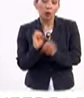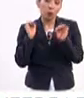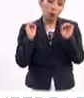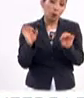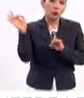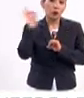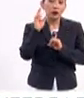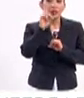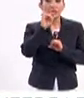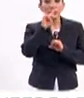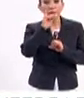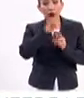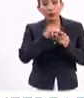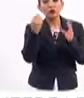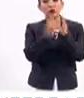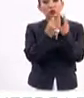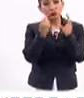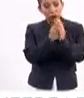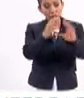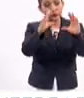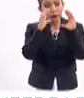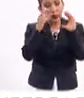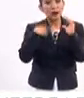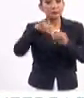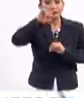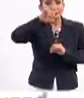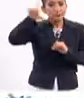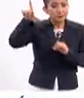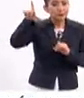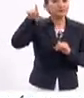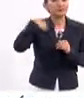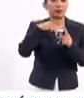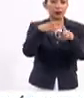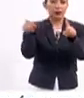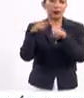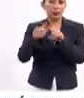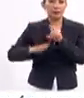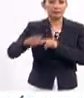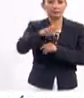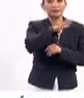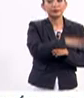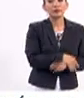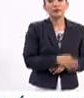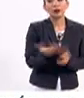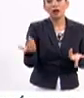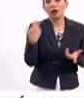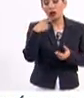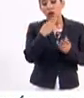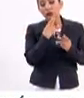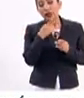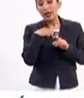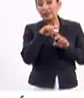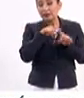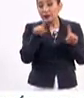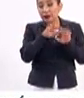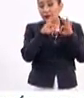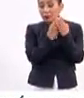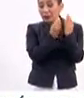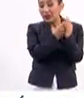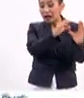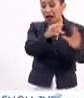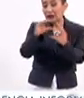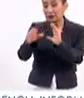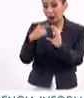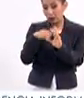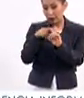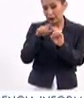bien diplomados, cursos de capacitación y profesionalización en diversas áreas. Aplica una metodología de estudio que incluye